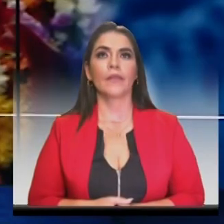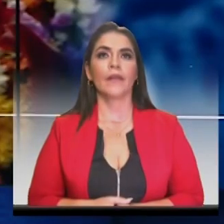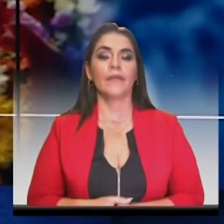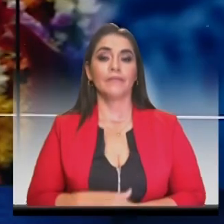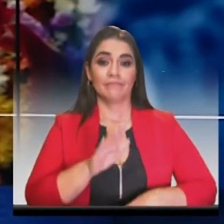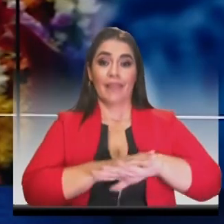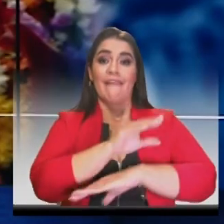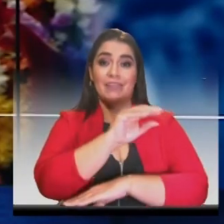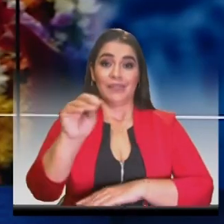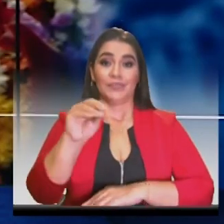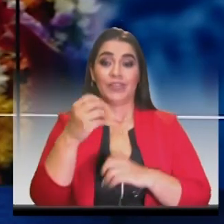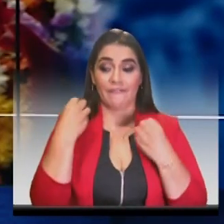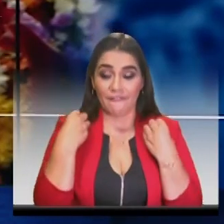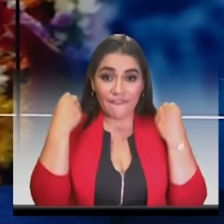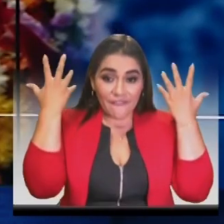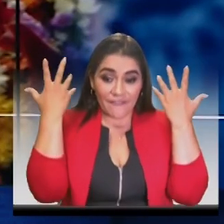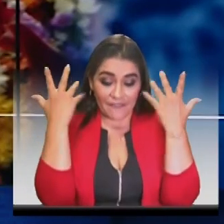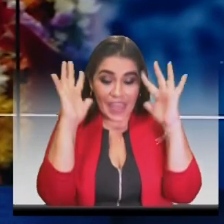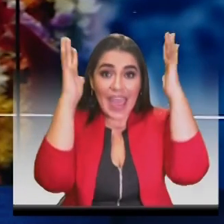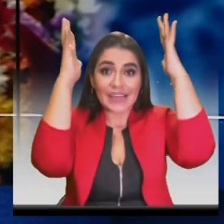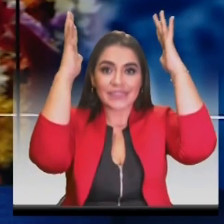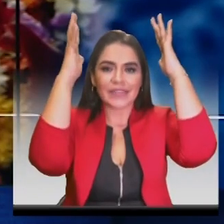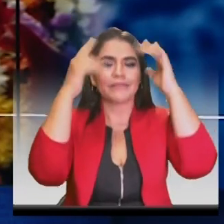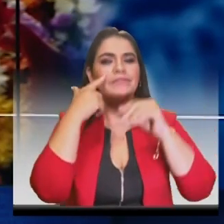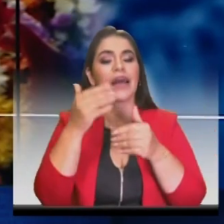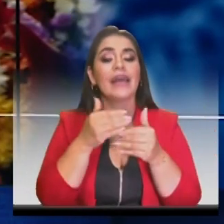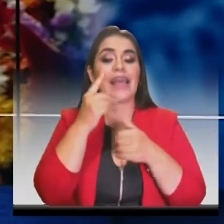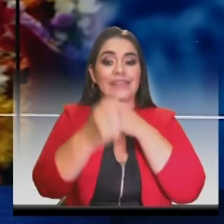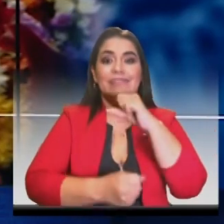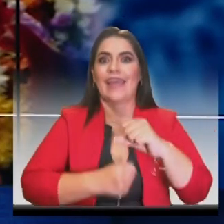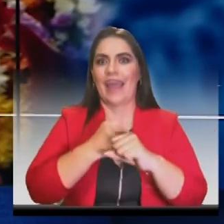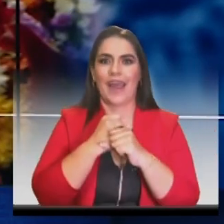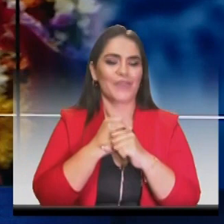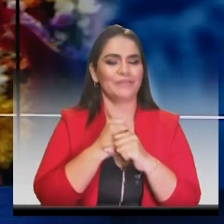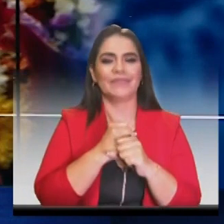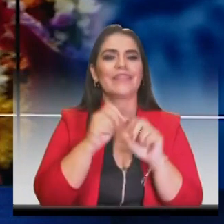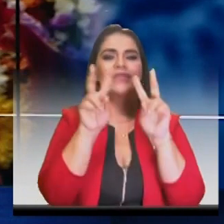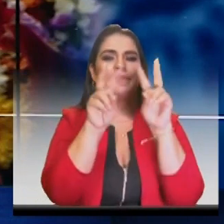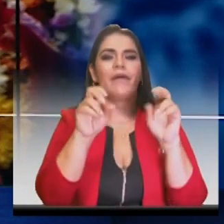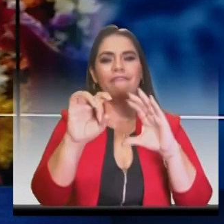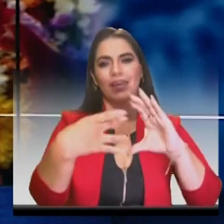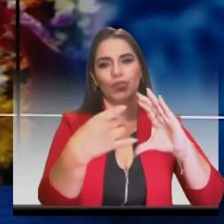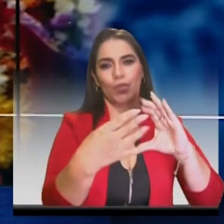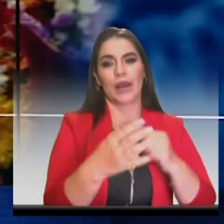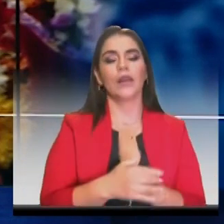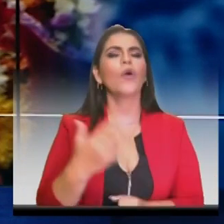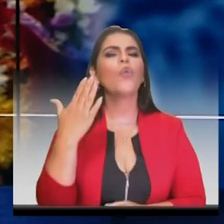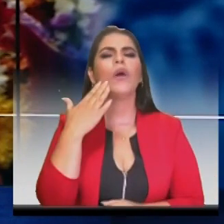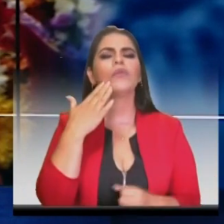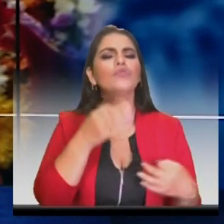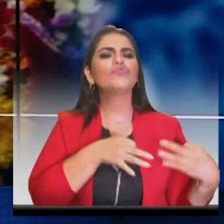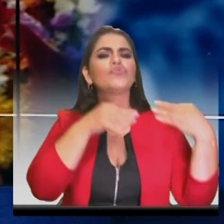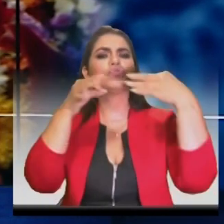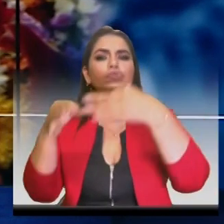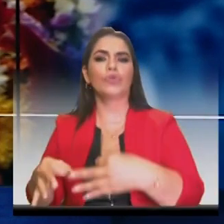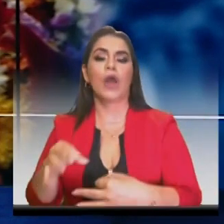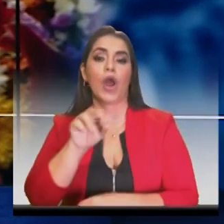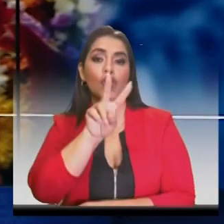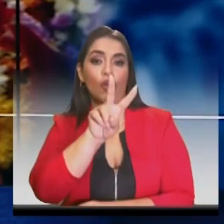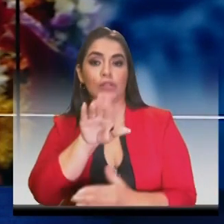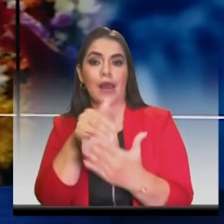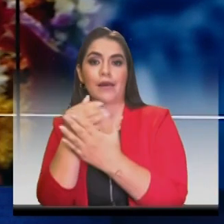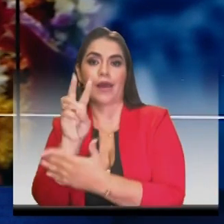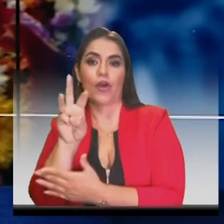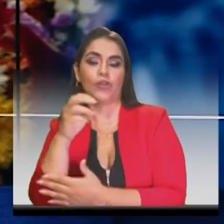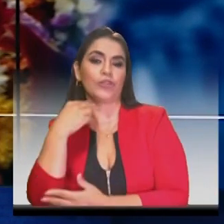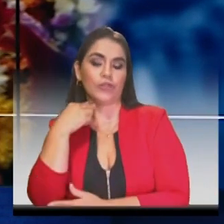La Feria de las Flores de Medellín se hará este año de manera virtual entre el 2 y el 8 de noviembre. Con la decisión, la administración municipal